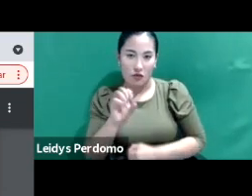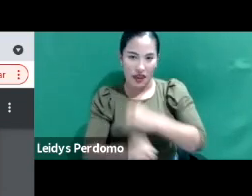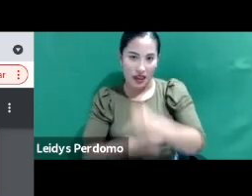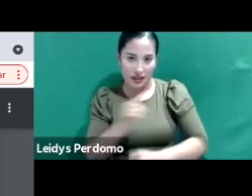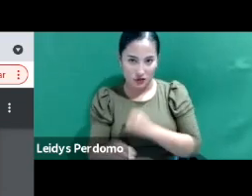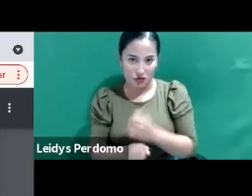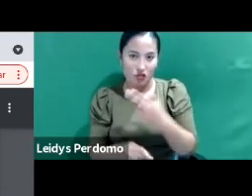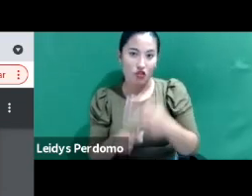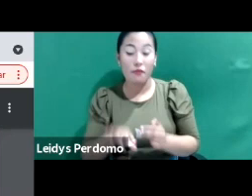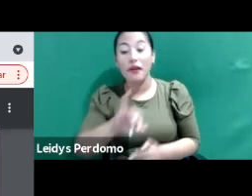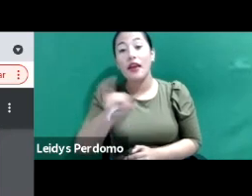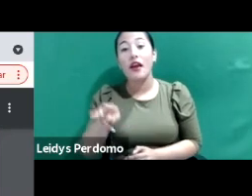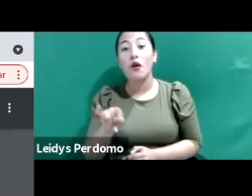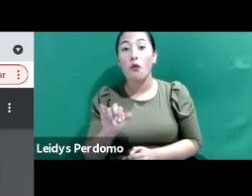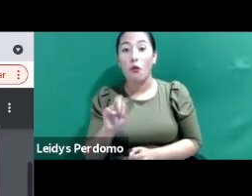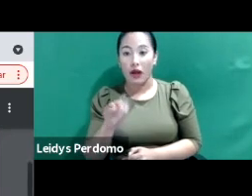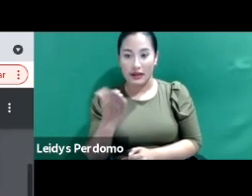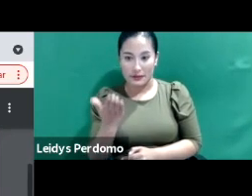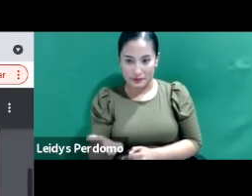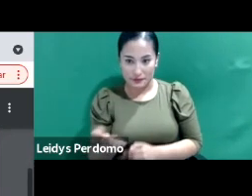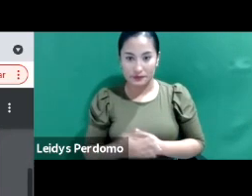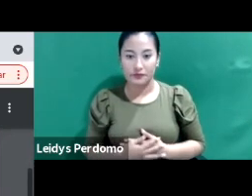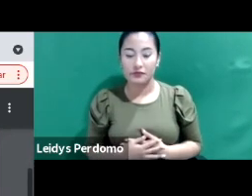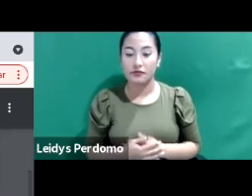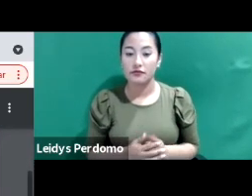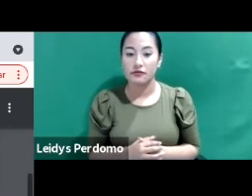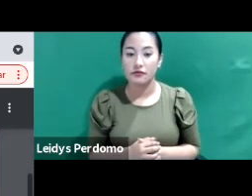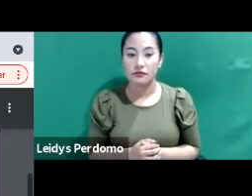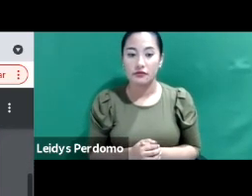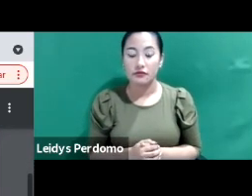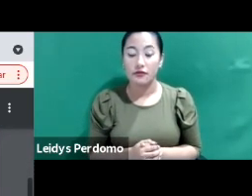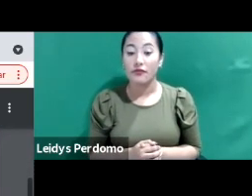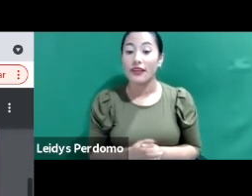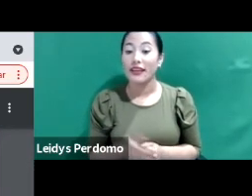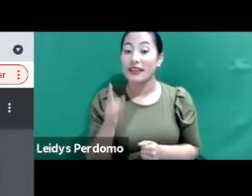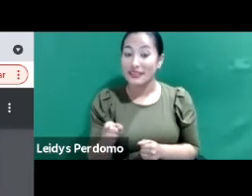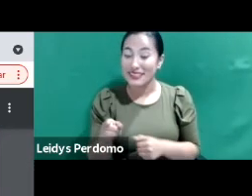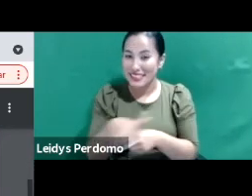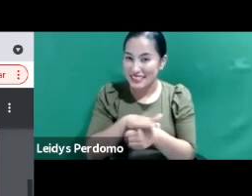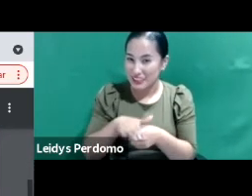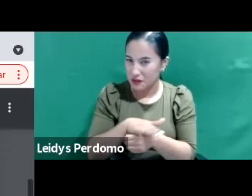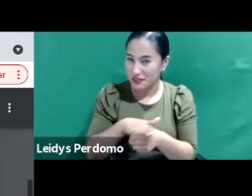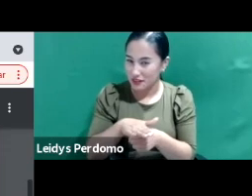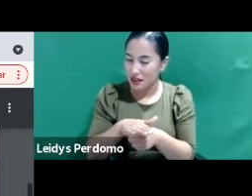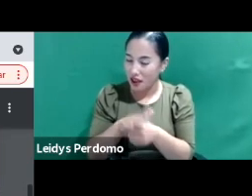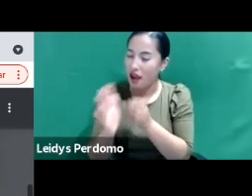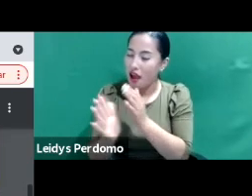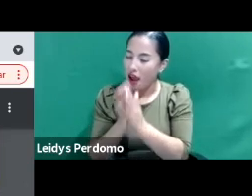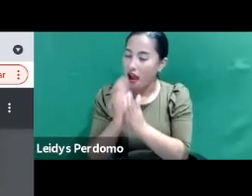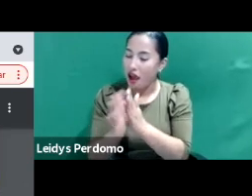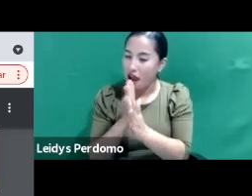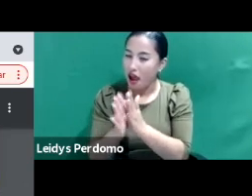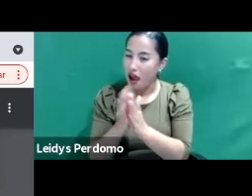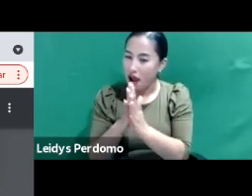el caso, Diana, se me pasas en la silla. Teniendo en cuenta el caso, entonces lo que vamos a hacer